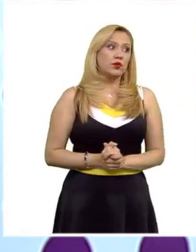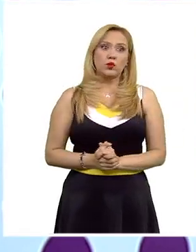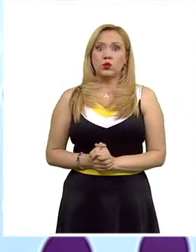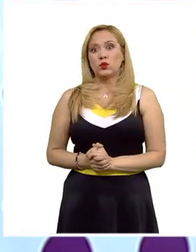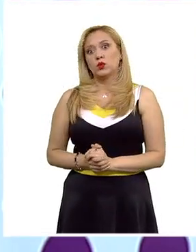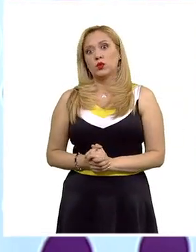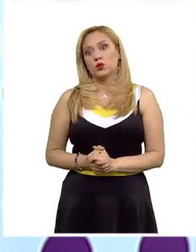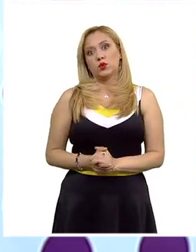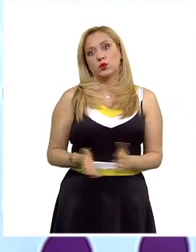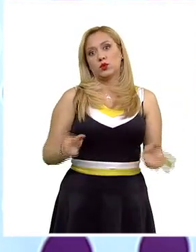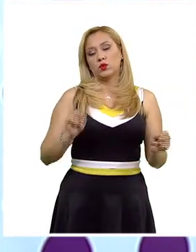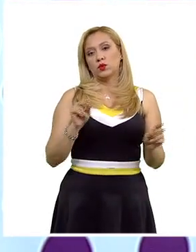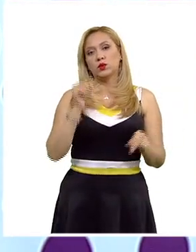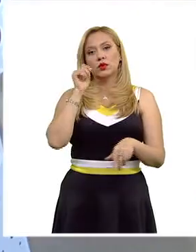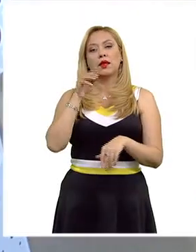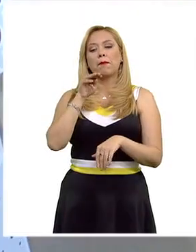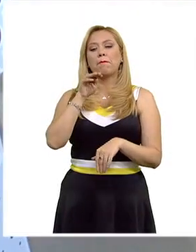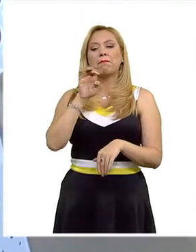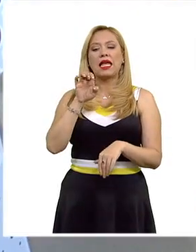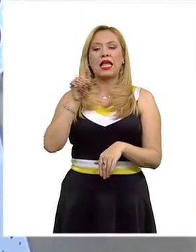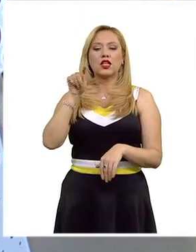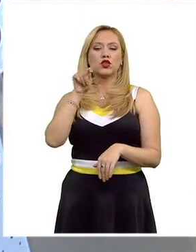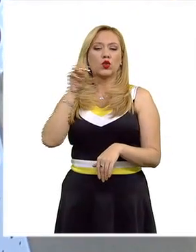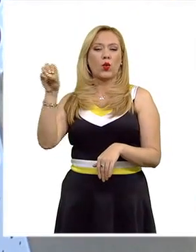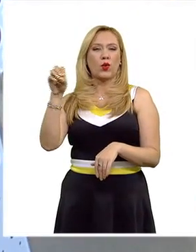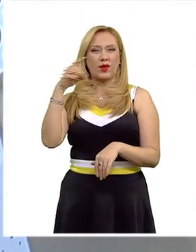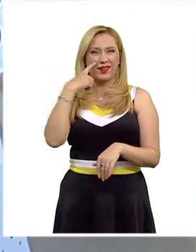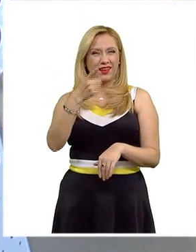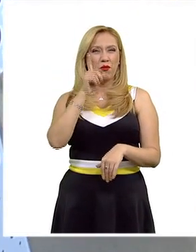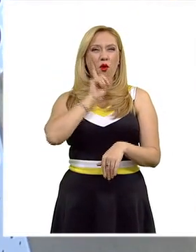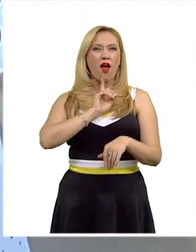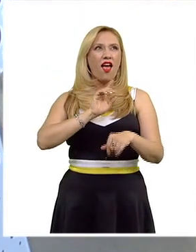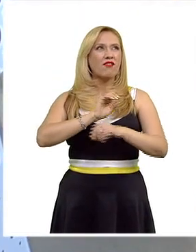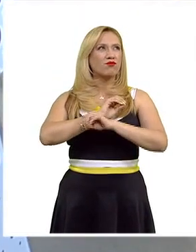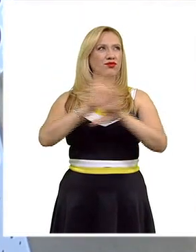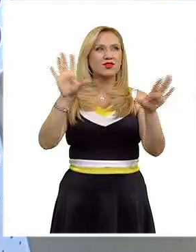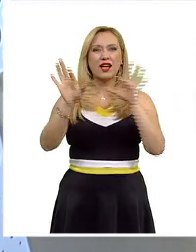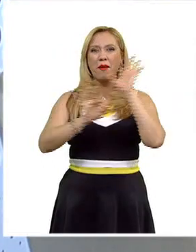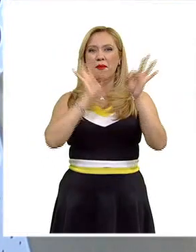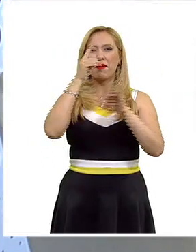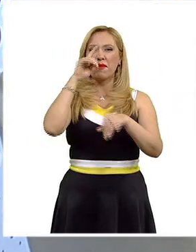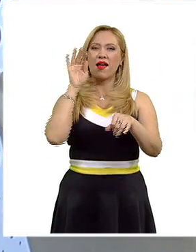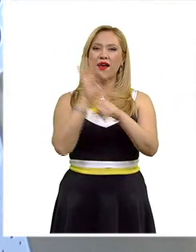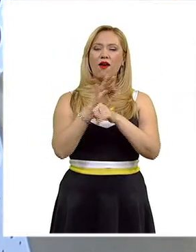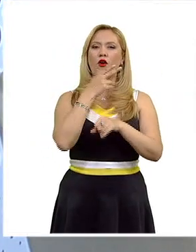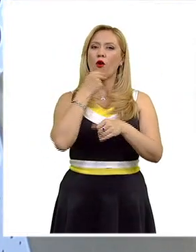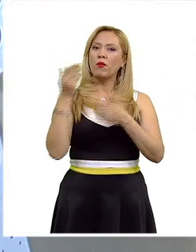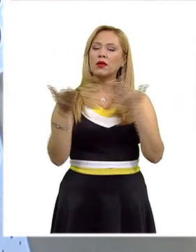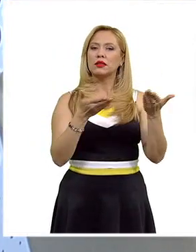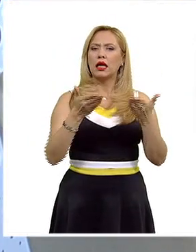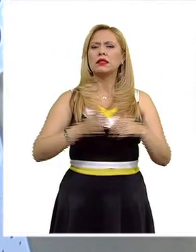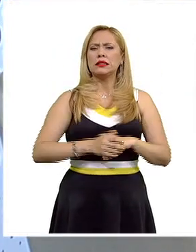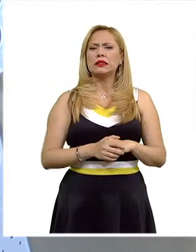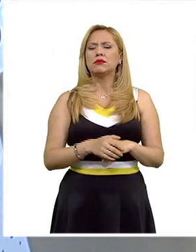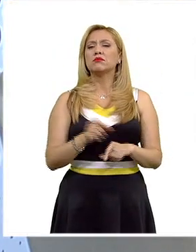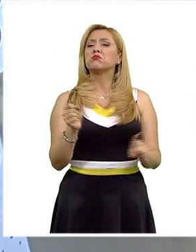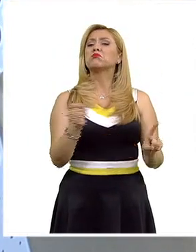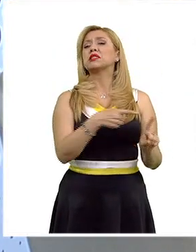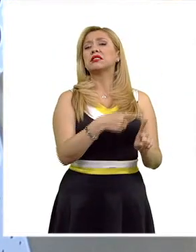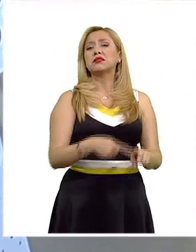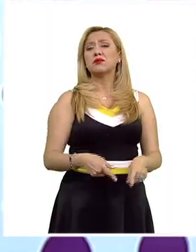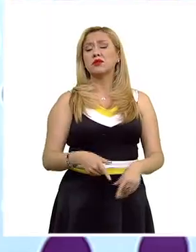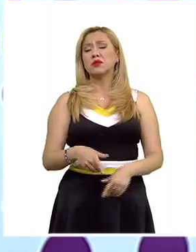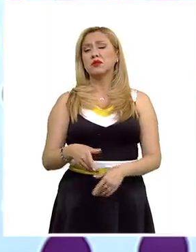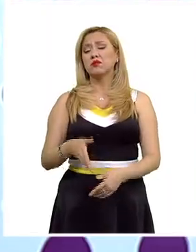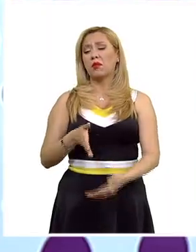¿verdad? Ha quedado claro que hombres con gran reconocimiento social y cultural también son agresores sexuales. Entonces, también vemos